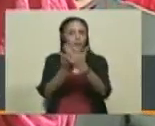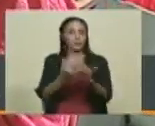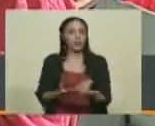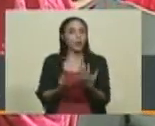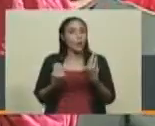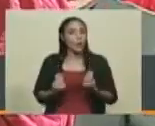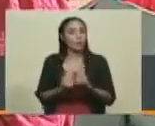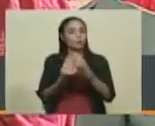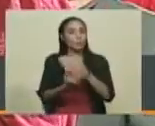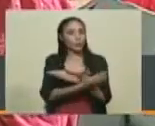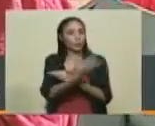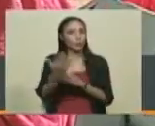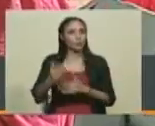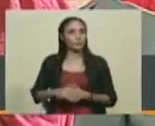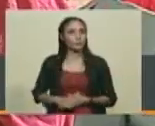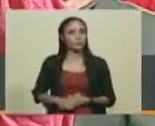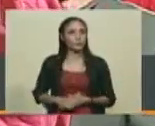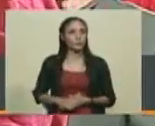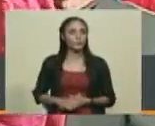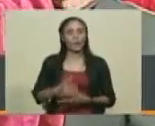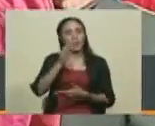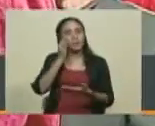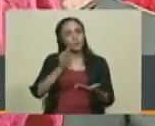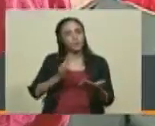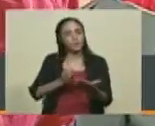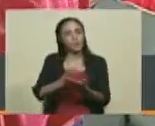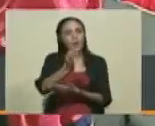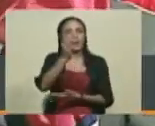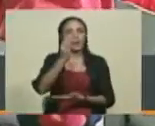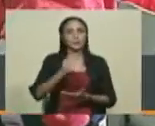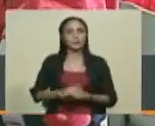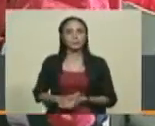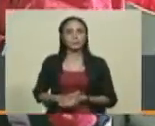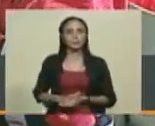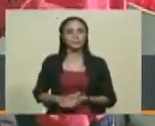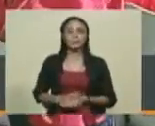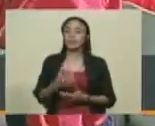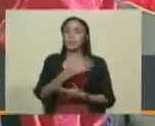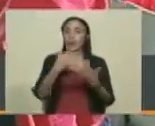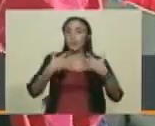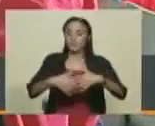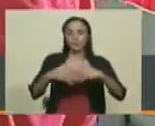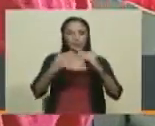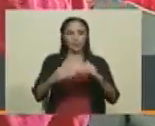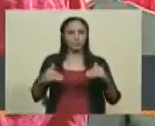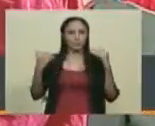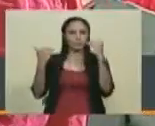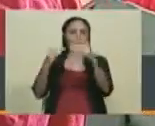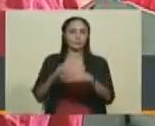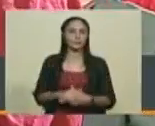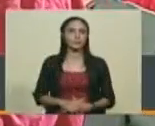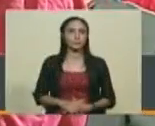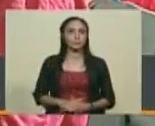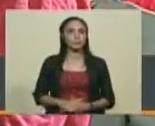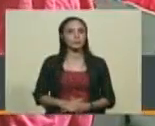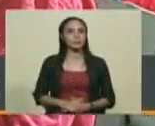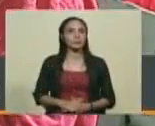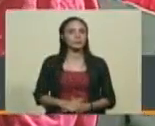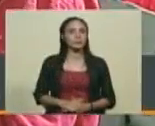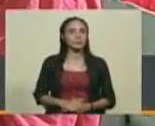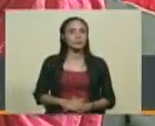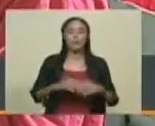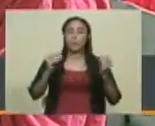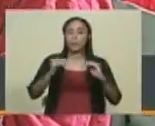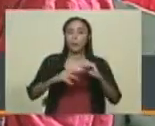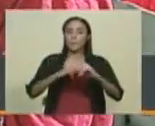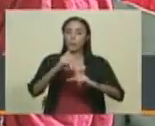ponernos de rodilla en tierra con usted para levantar nuestra industria, para levantar todos nuestros procesos